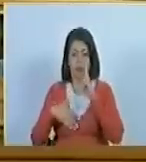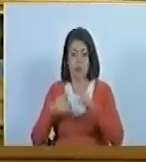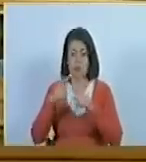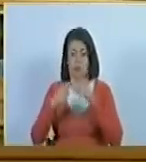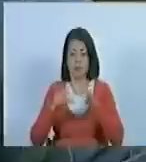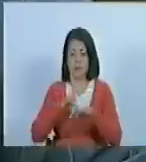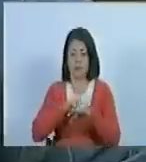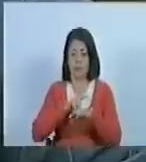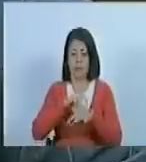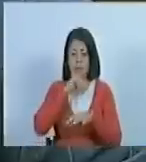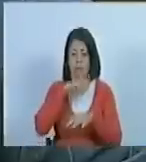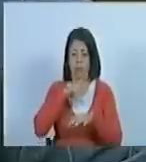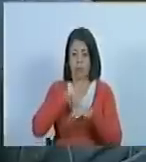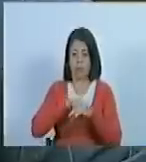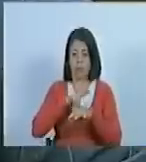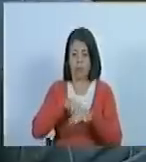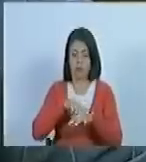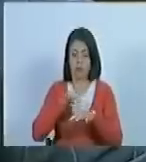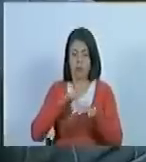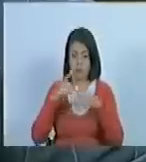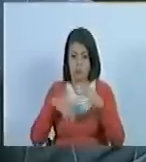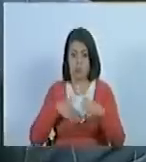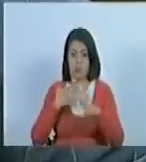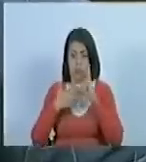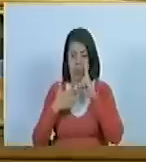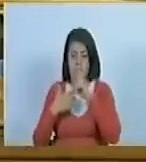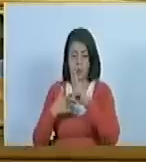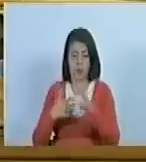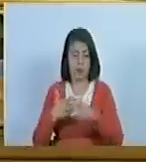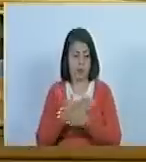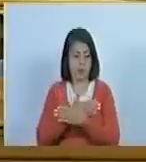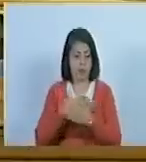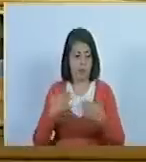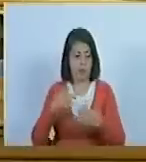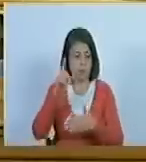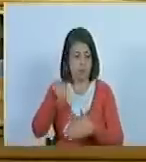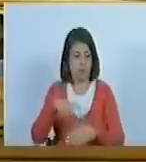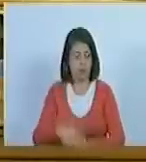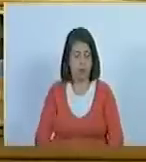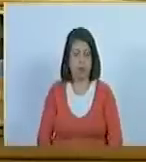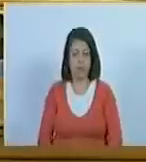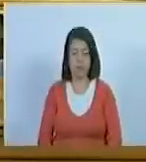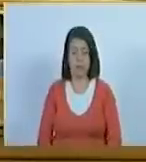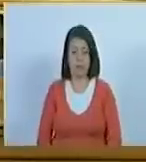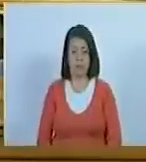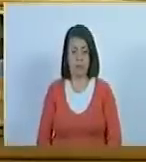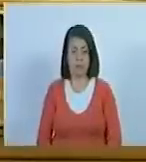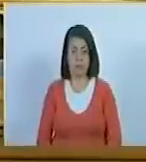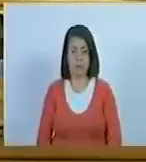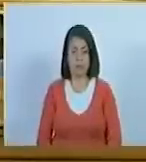condición de médico la historia médica de la emergencia, por supuesto está a sus órdenes también.